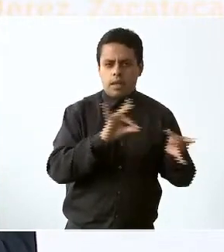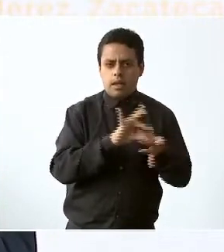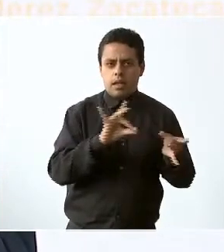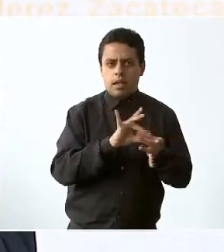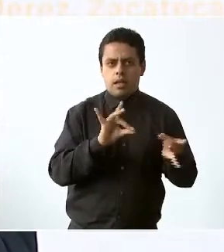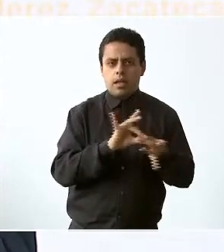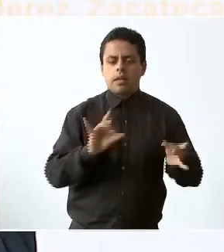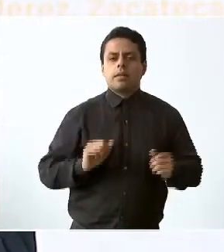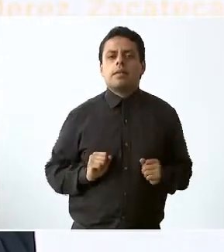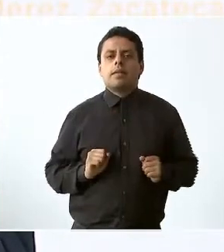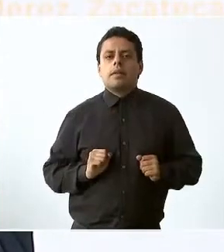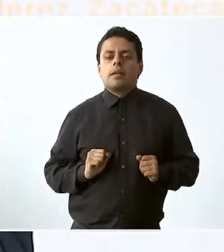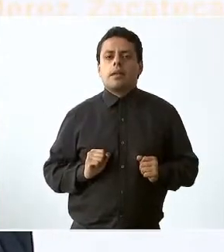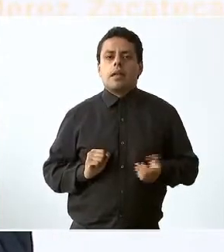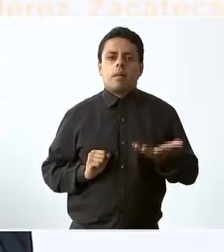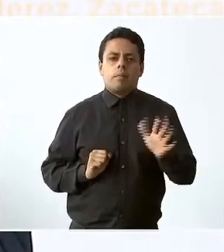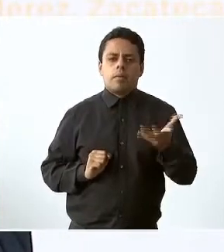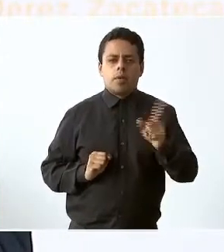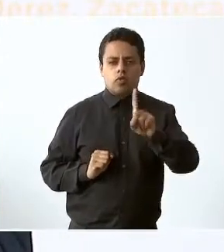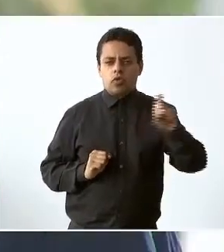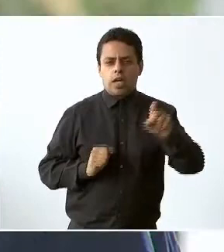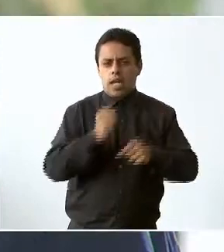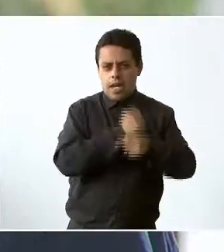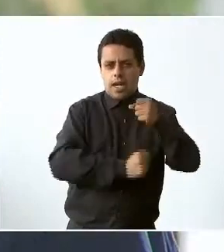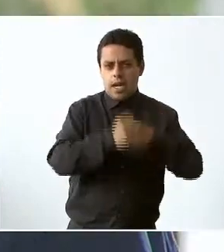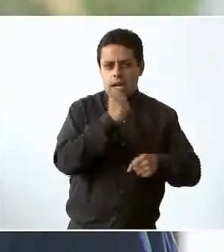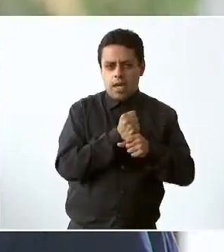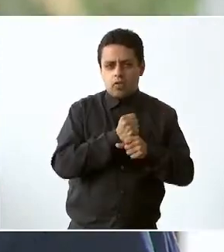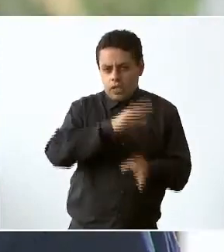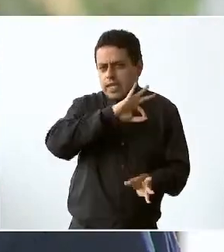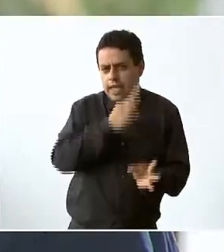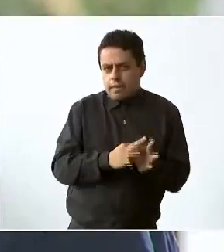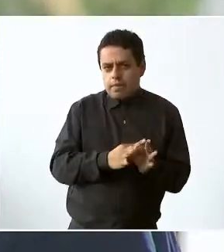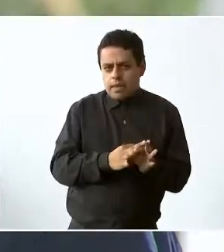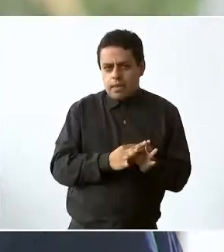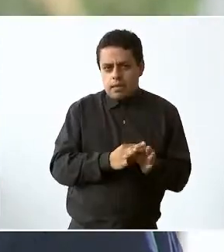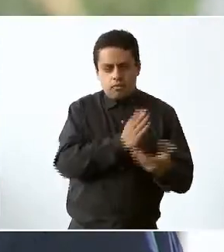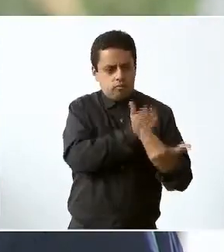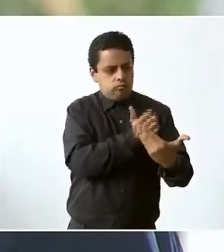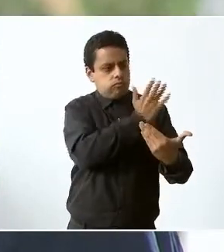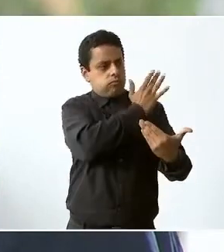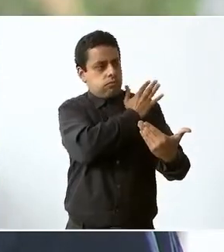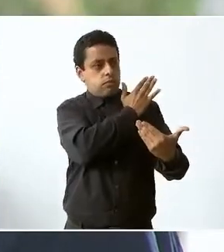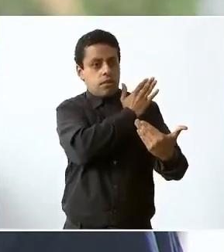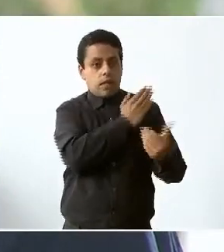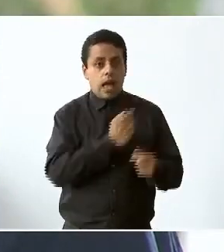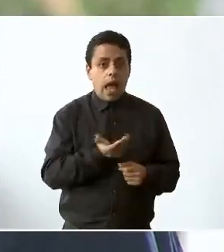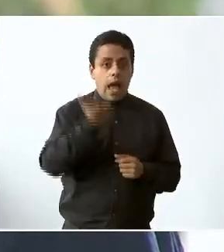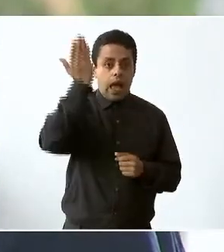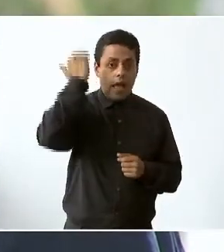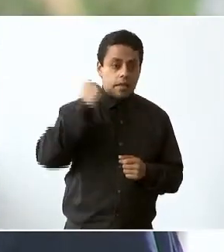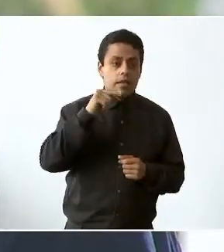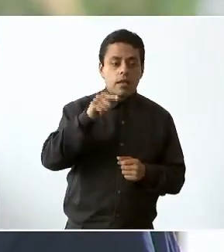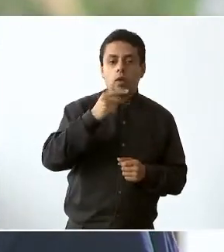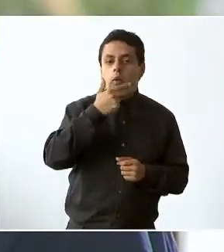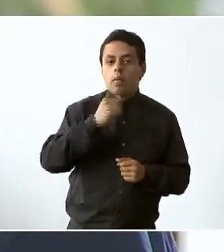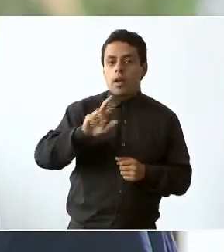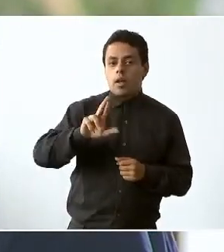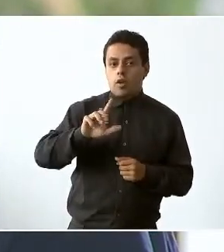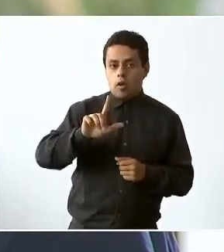que estuvo hace 100 años exactamente en los funerales de López